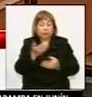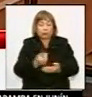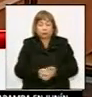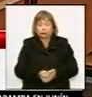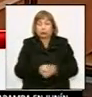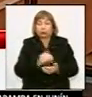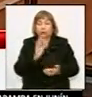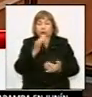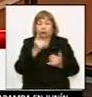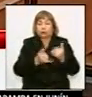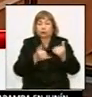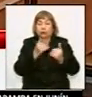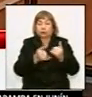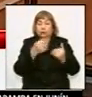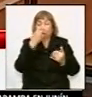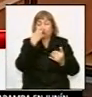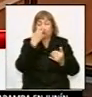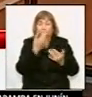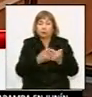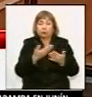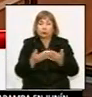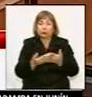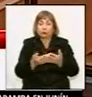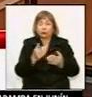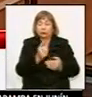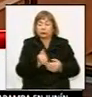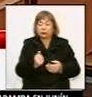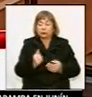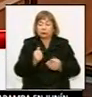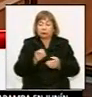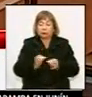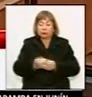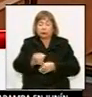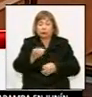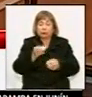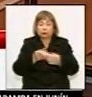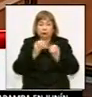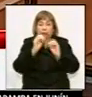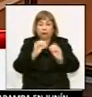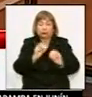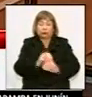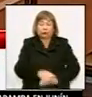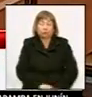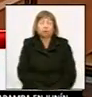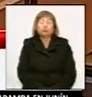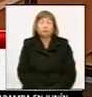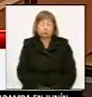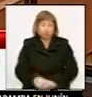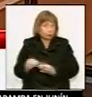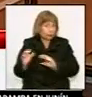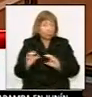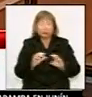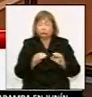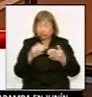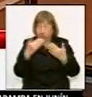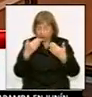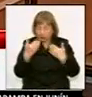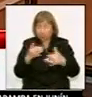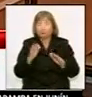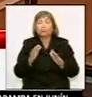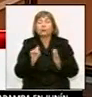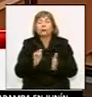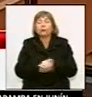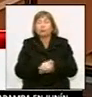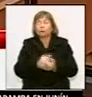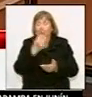Estos dos últimos dieron visto bueno a la adjudicación, presidente. El hecho está consumado, que eso